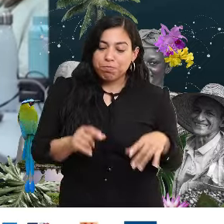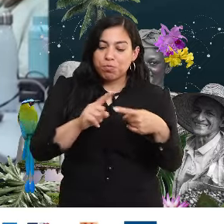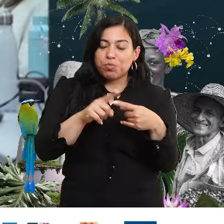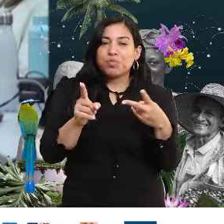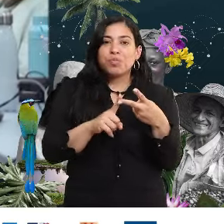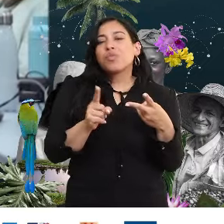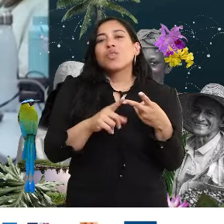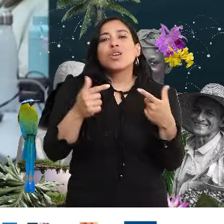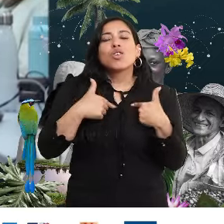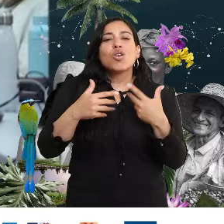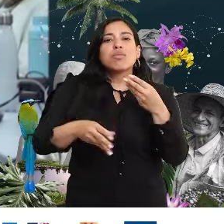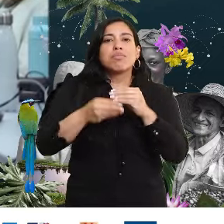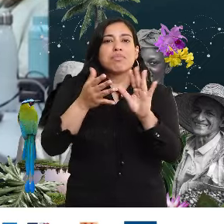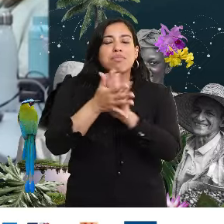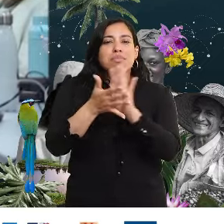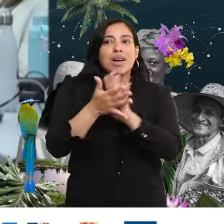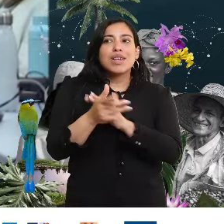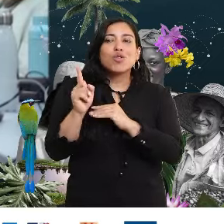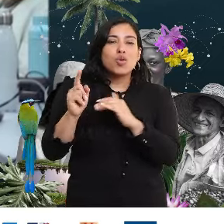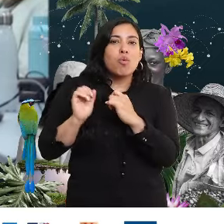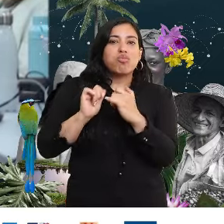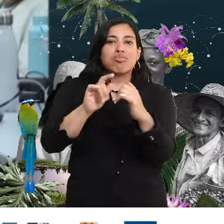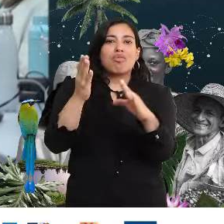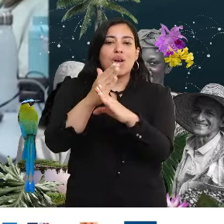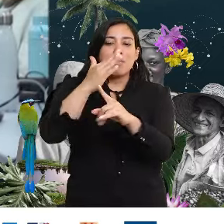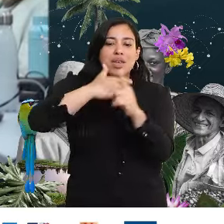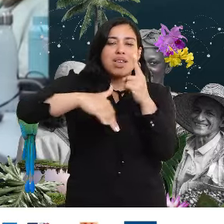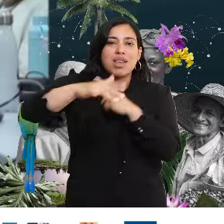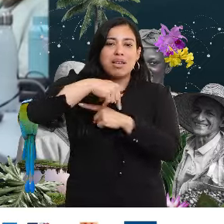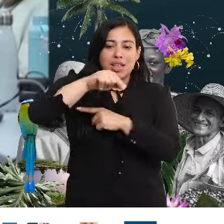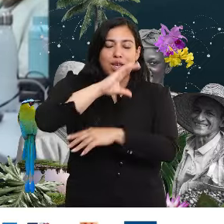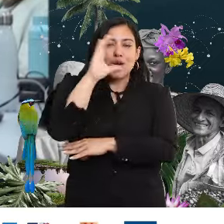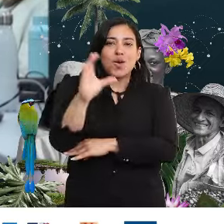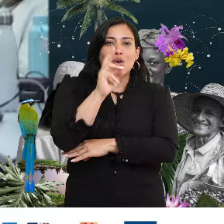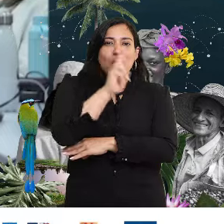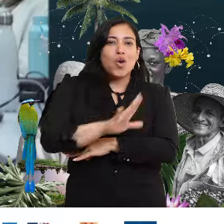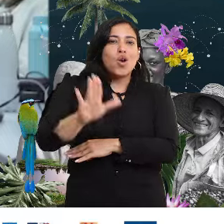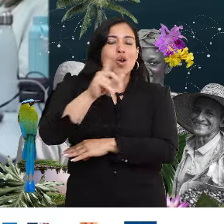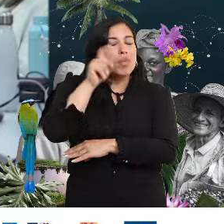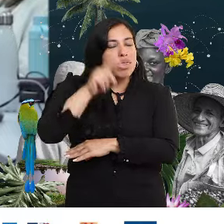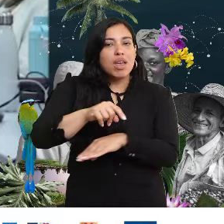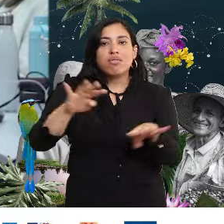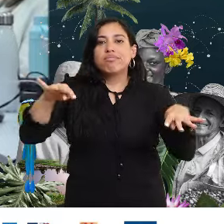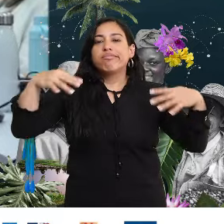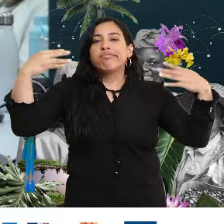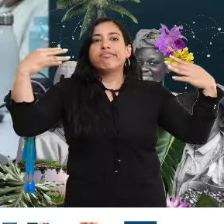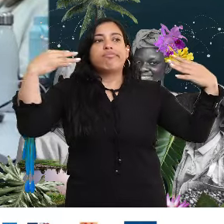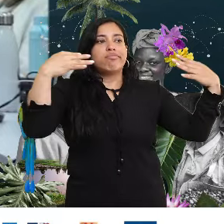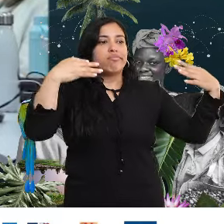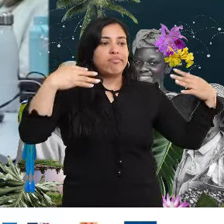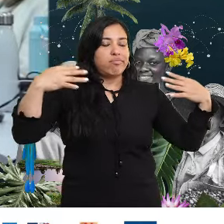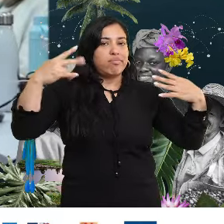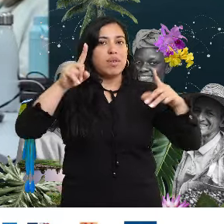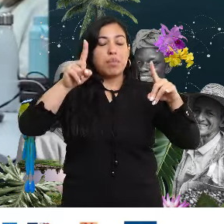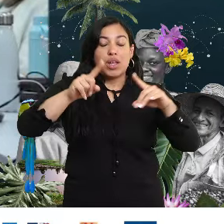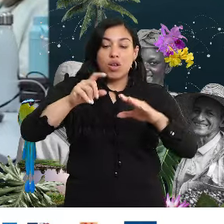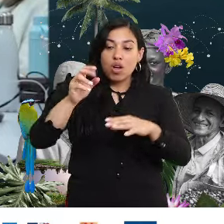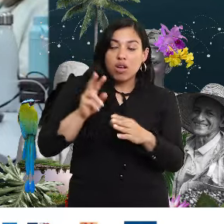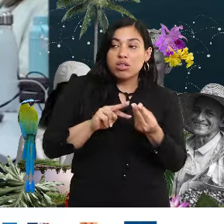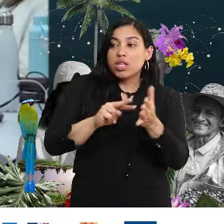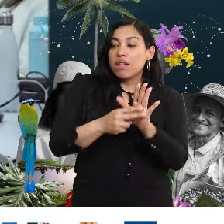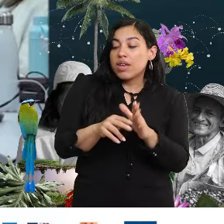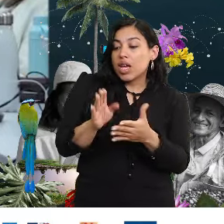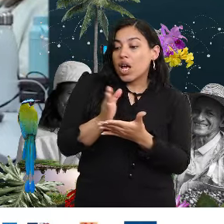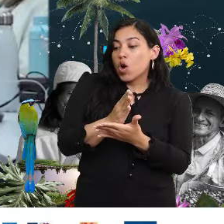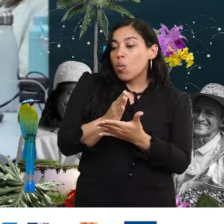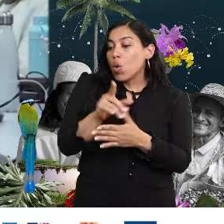debo señalar que los conflictos ambientales en Colombia tienen que ser vistas desde una visión integral, y esa